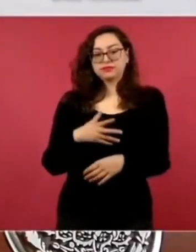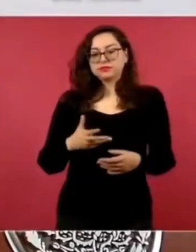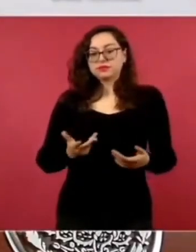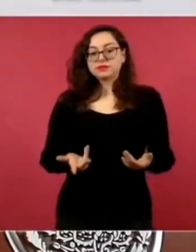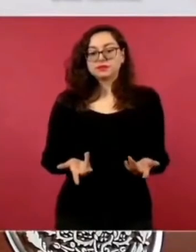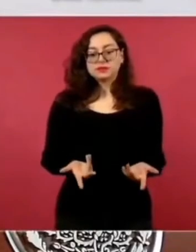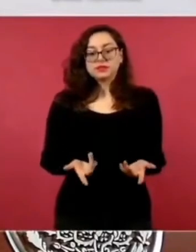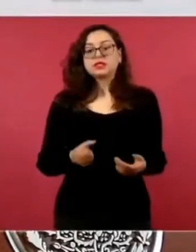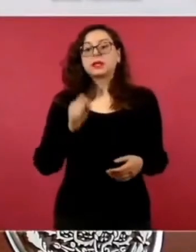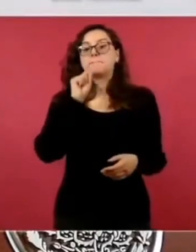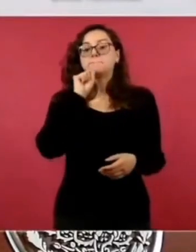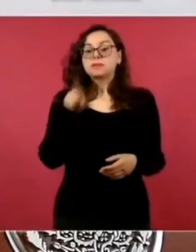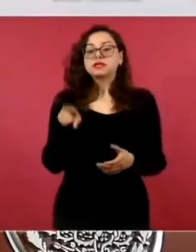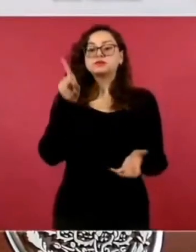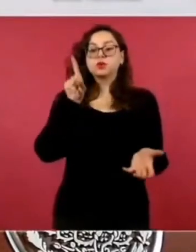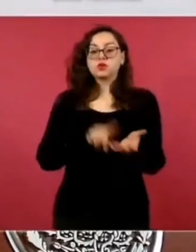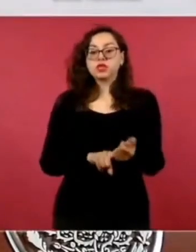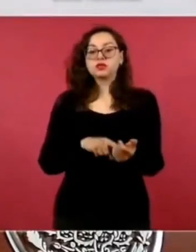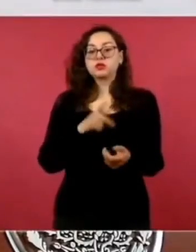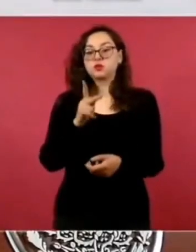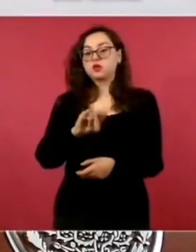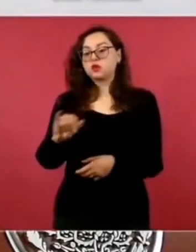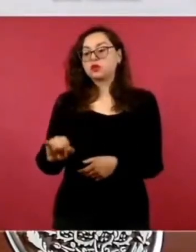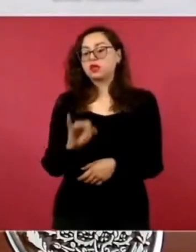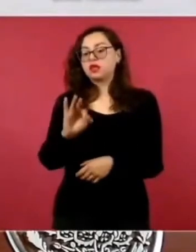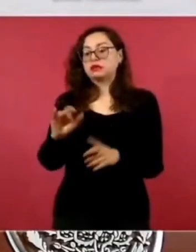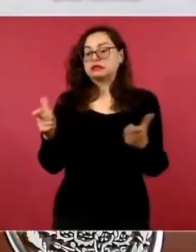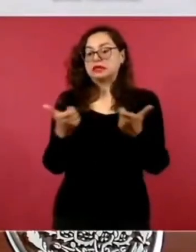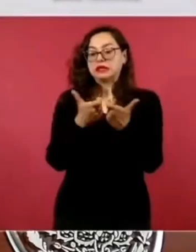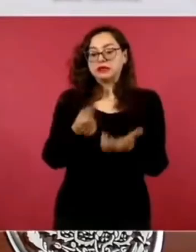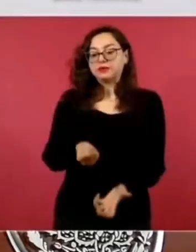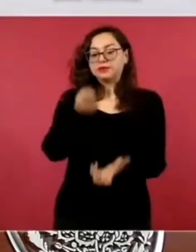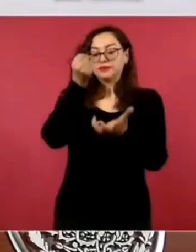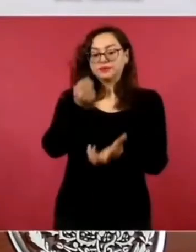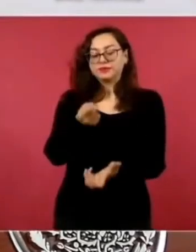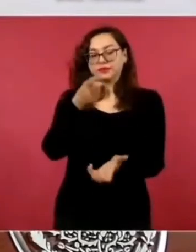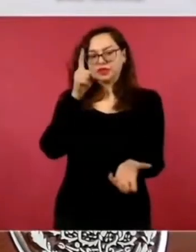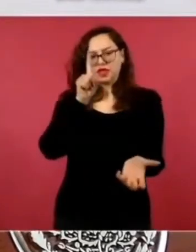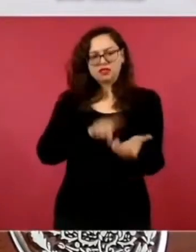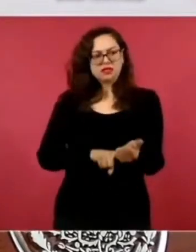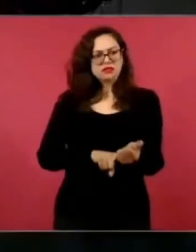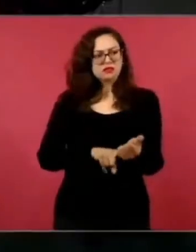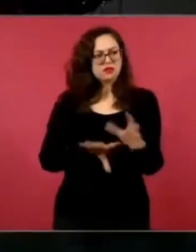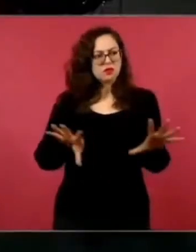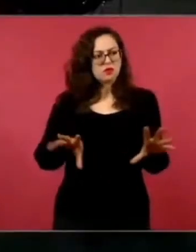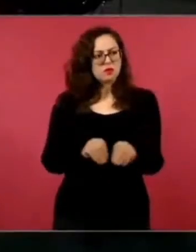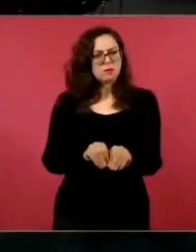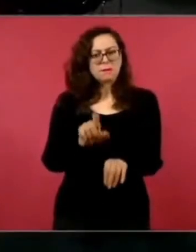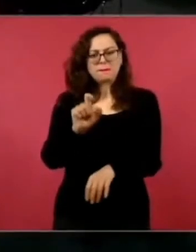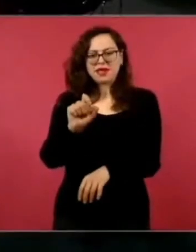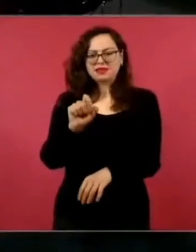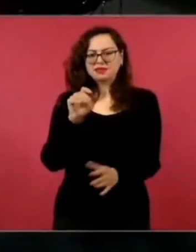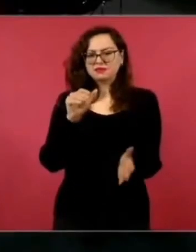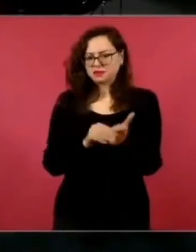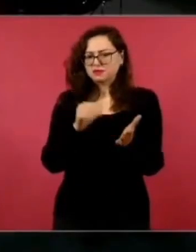mismos fideicomisos son, creo que son 20,000 millones, ¿no?